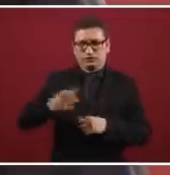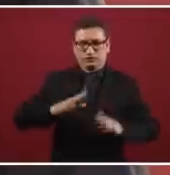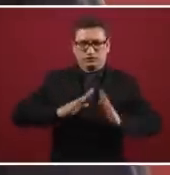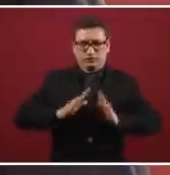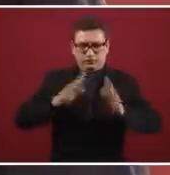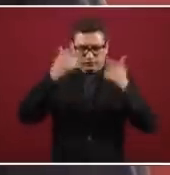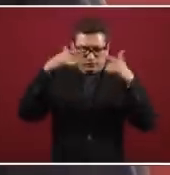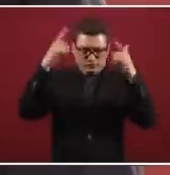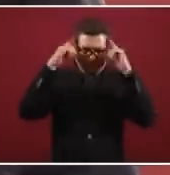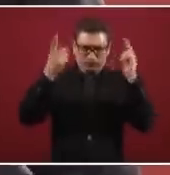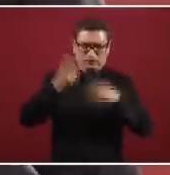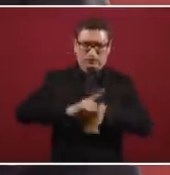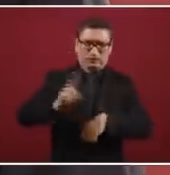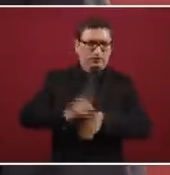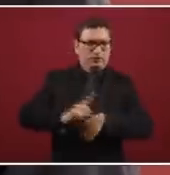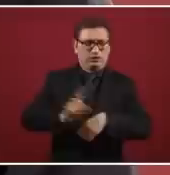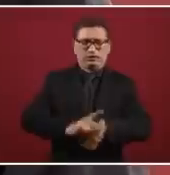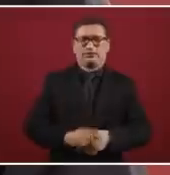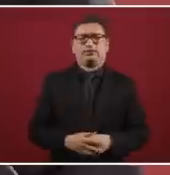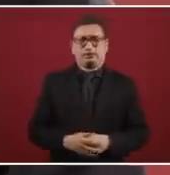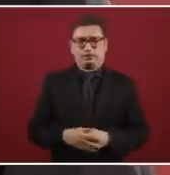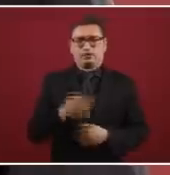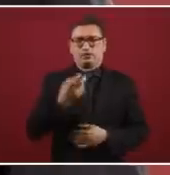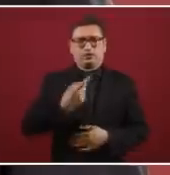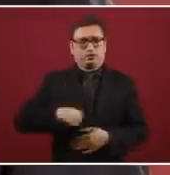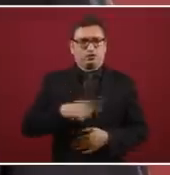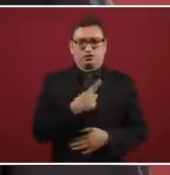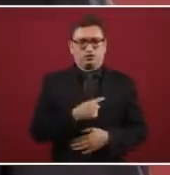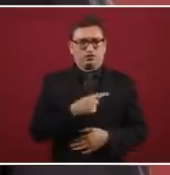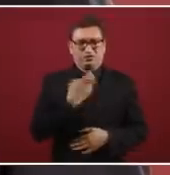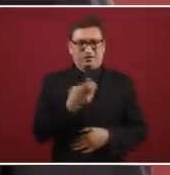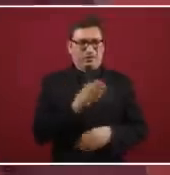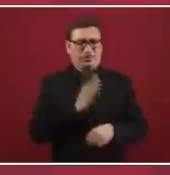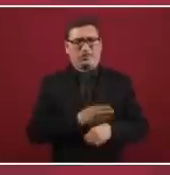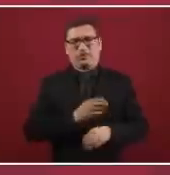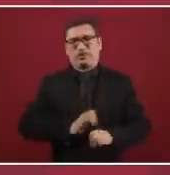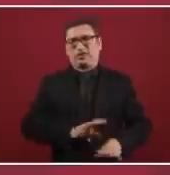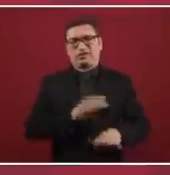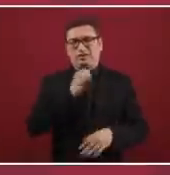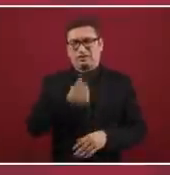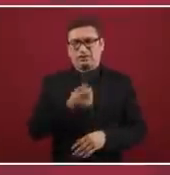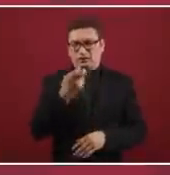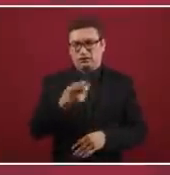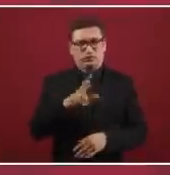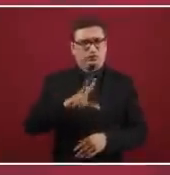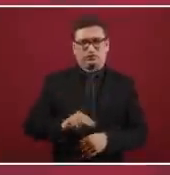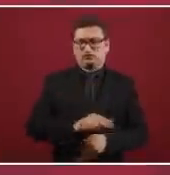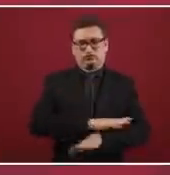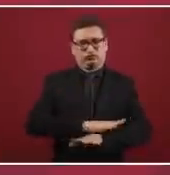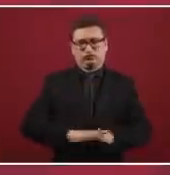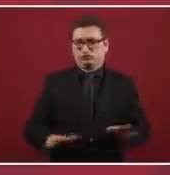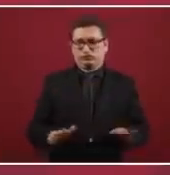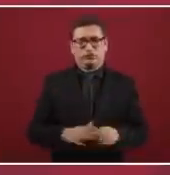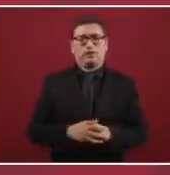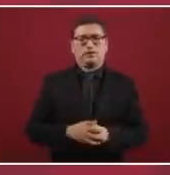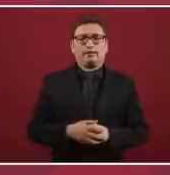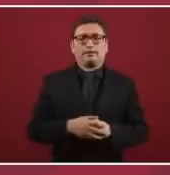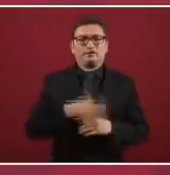días. No permitimos la impunidad, no permitimos la